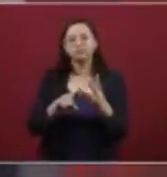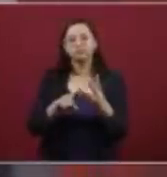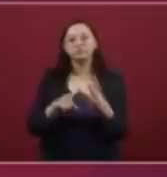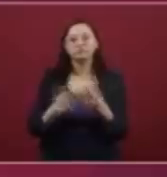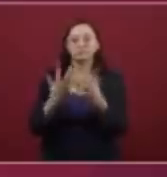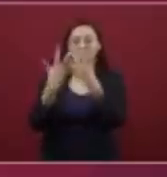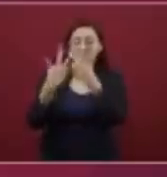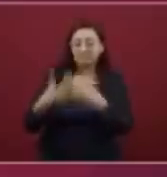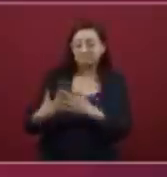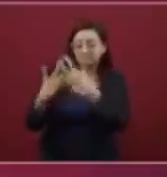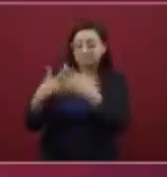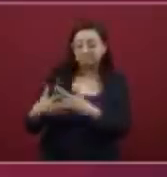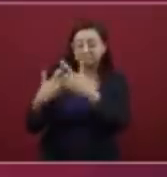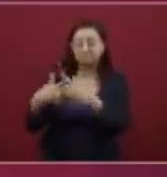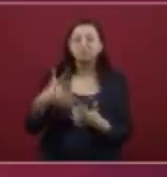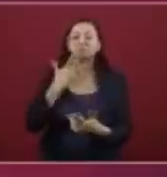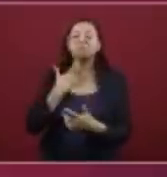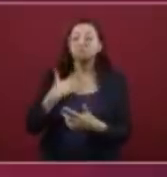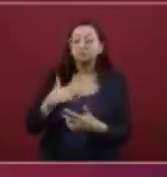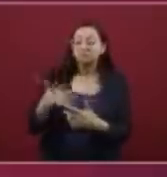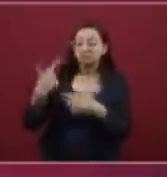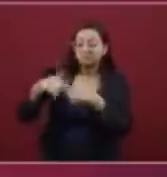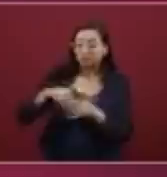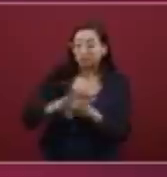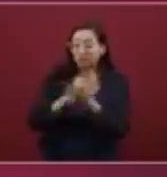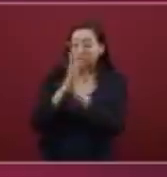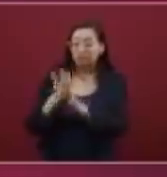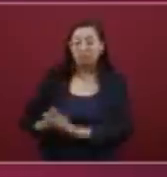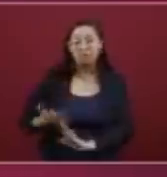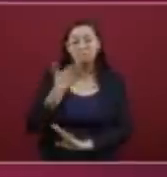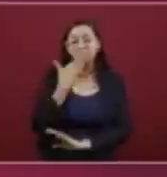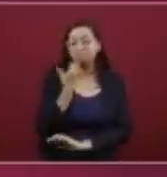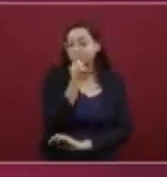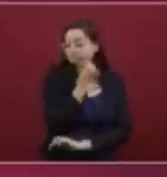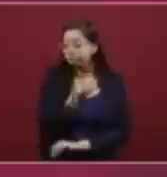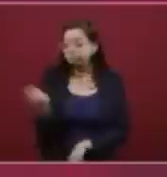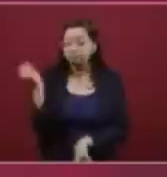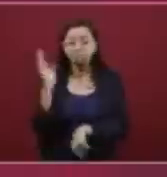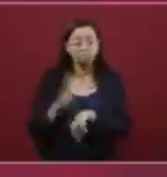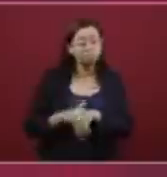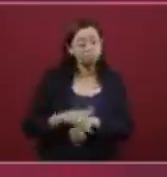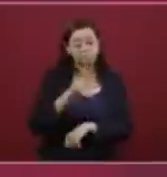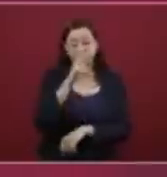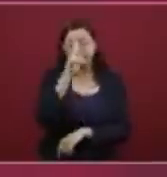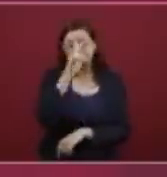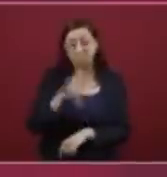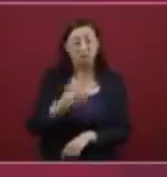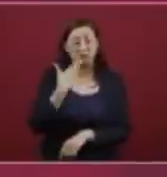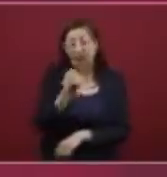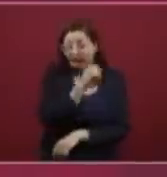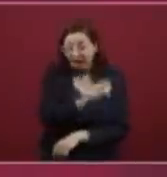refinero de México, el que sabe más de refinación en este país,